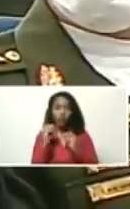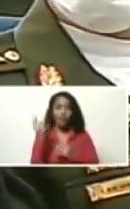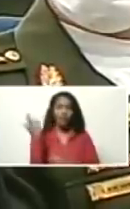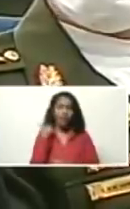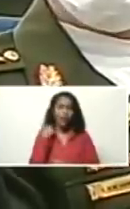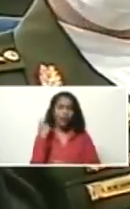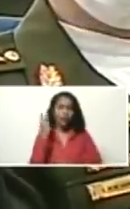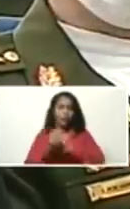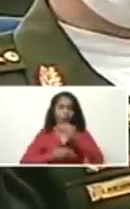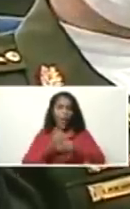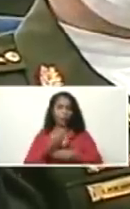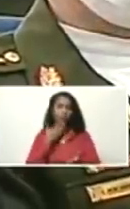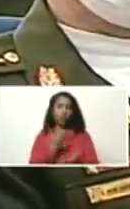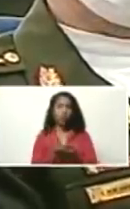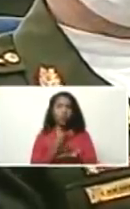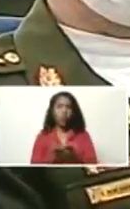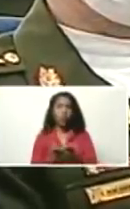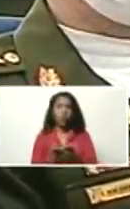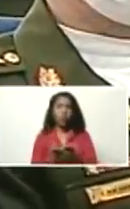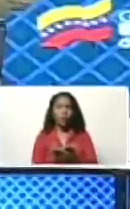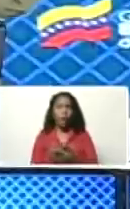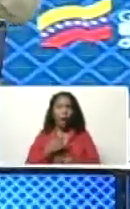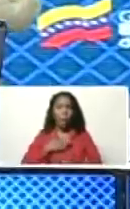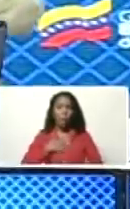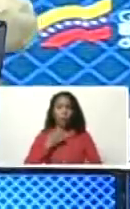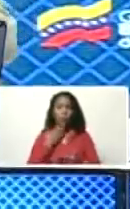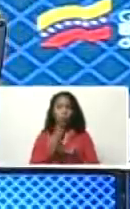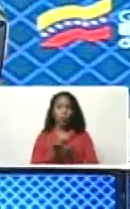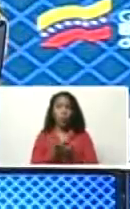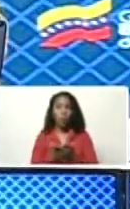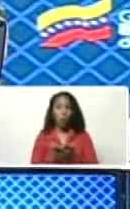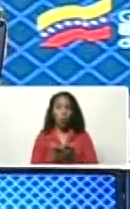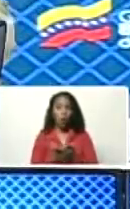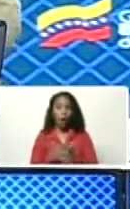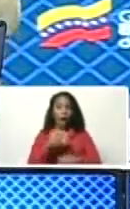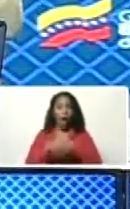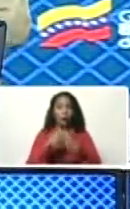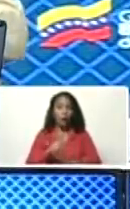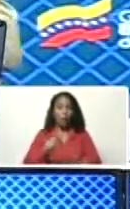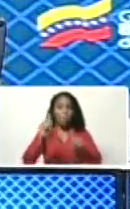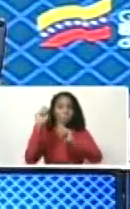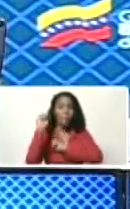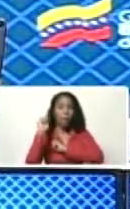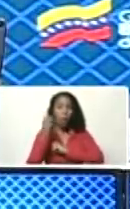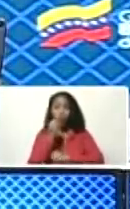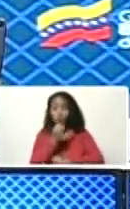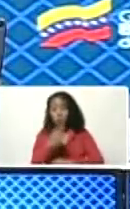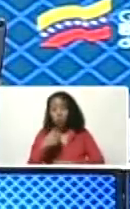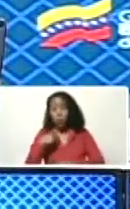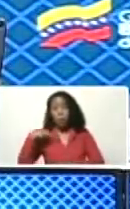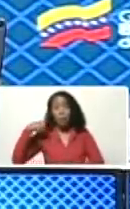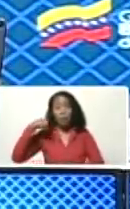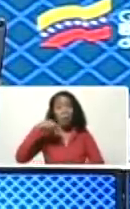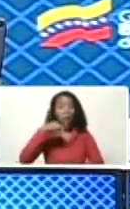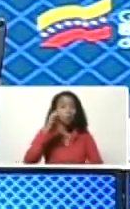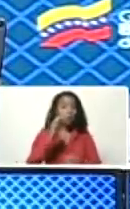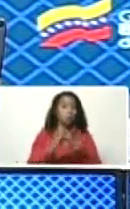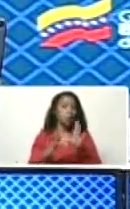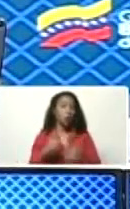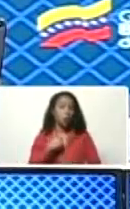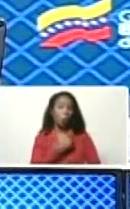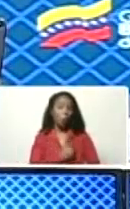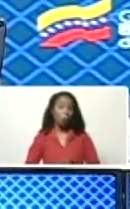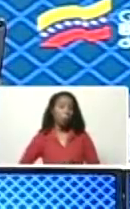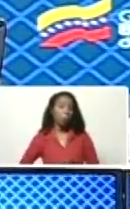ha solicitado, se me ha solicitado asumir la presidencia y bueno, como iba pasando por ahí, soy